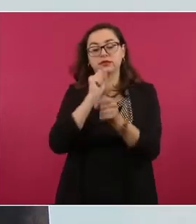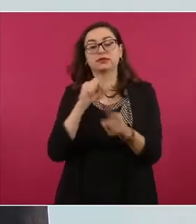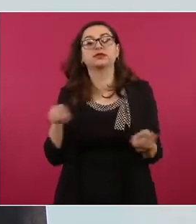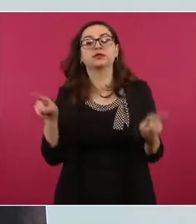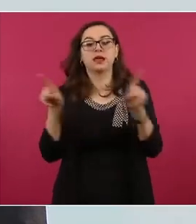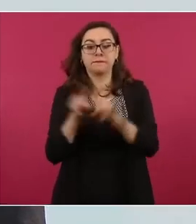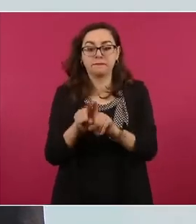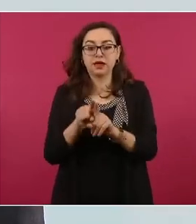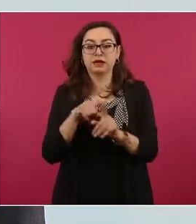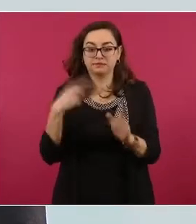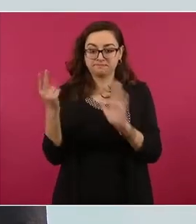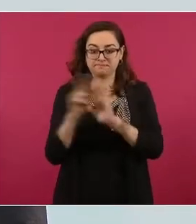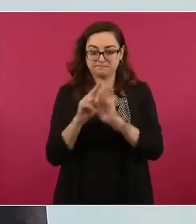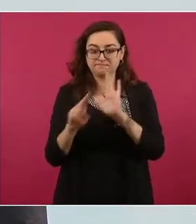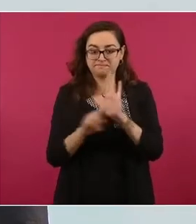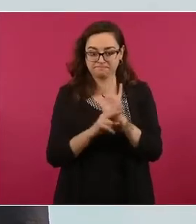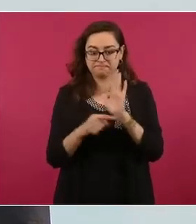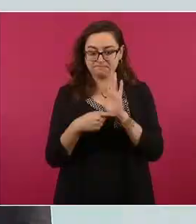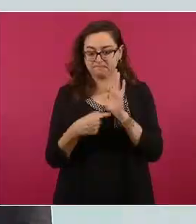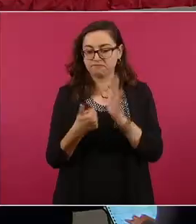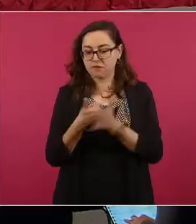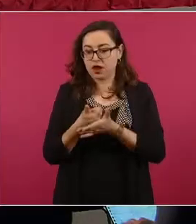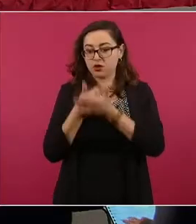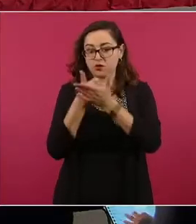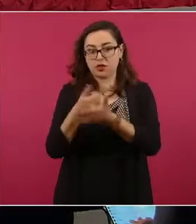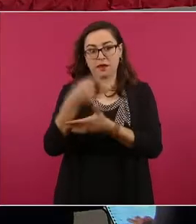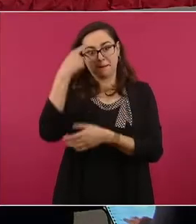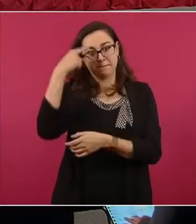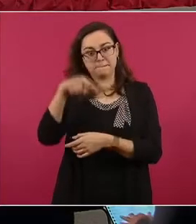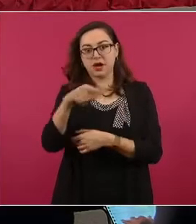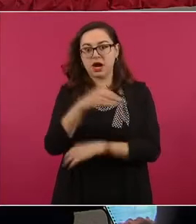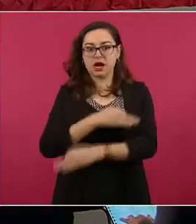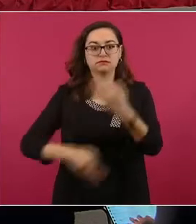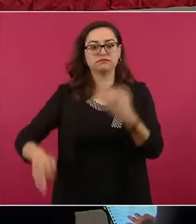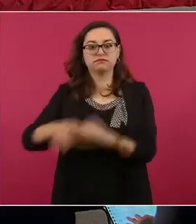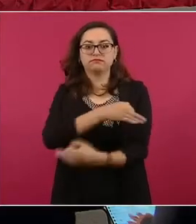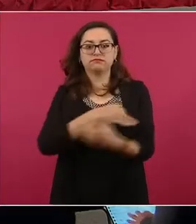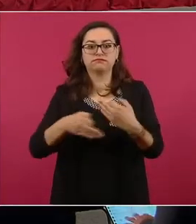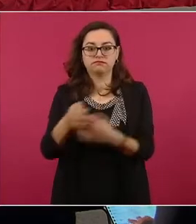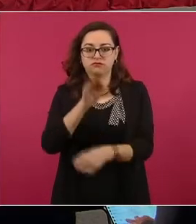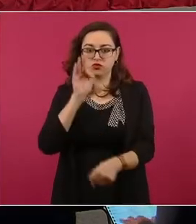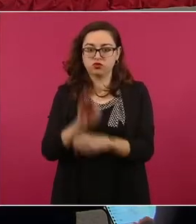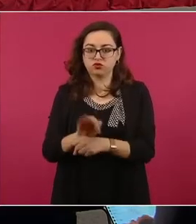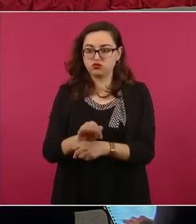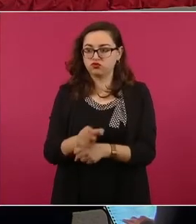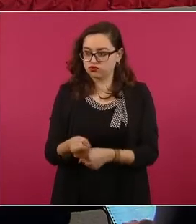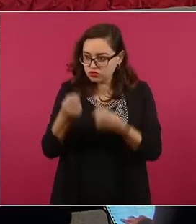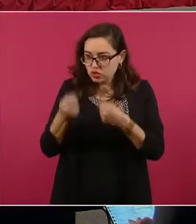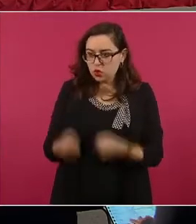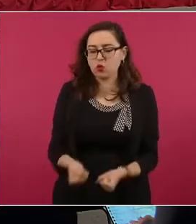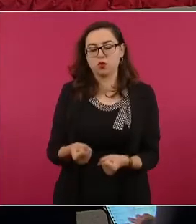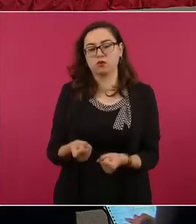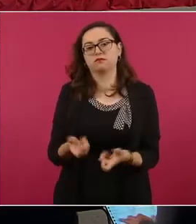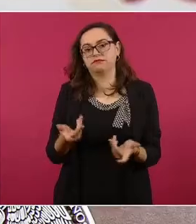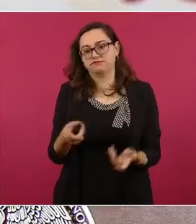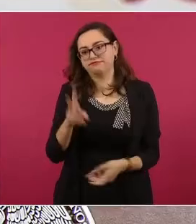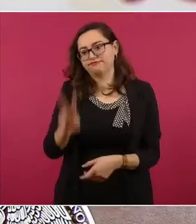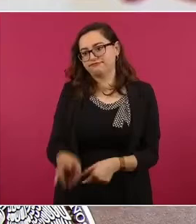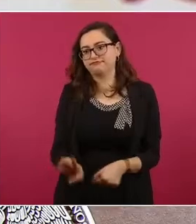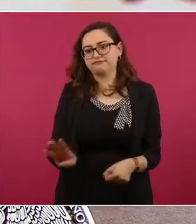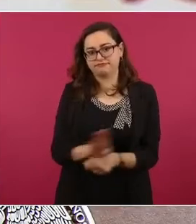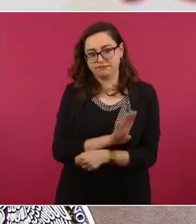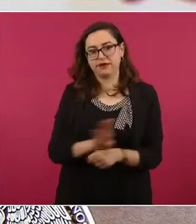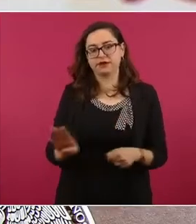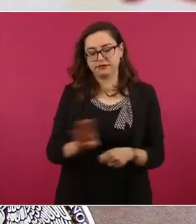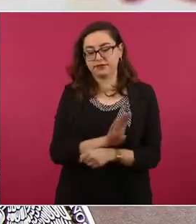certeza jurídica de este oficio ancestral tan benéfico y tan enriquecedor de las redes integradas